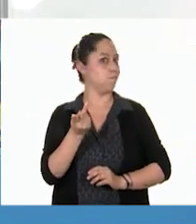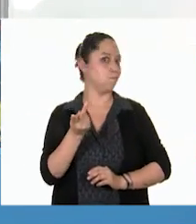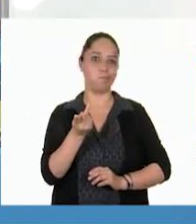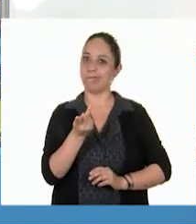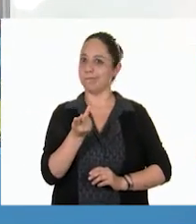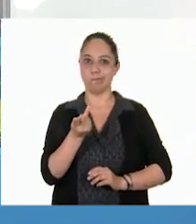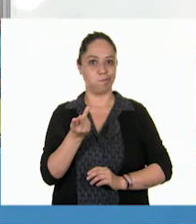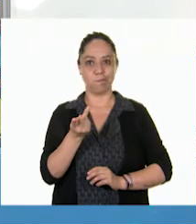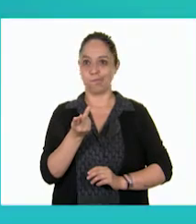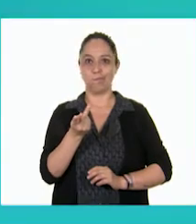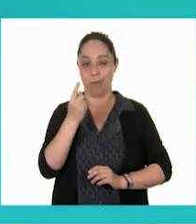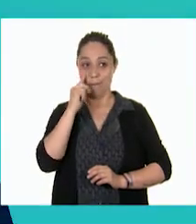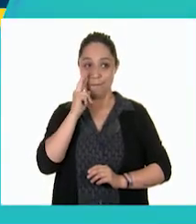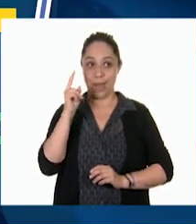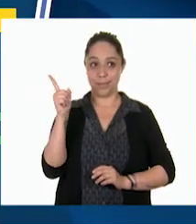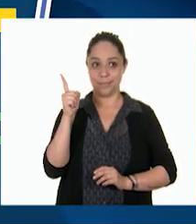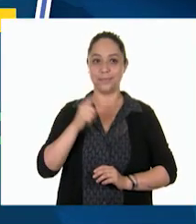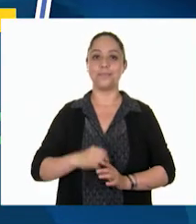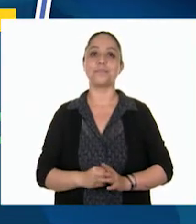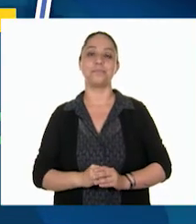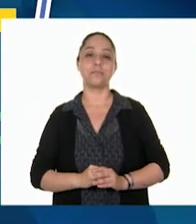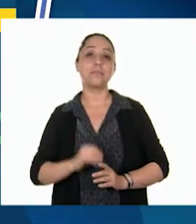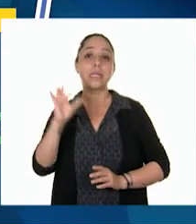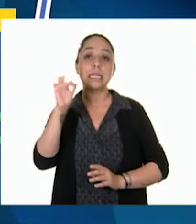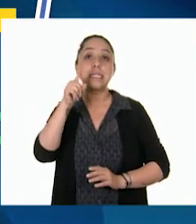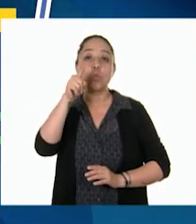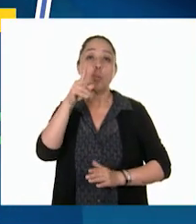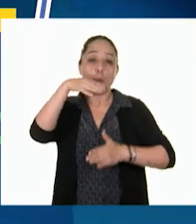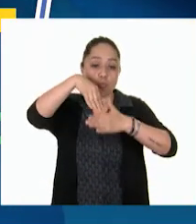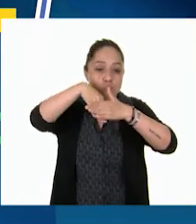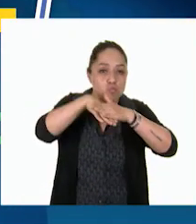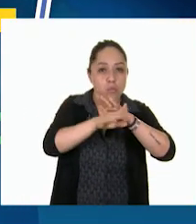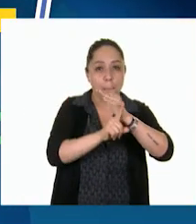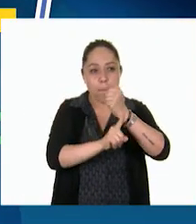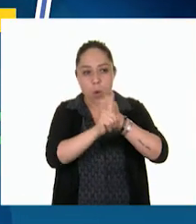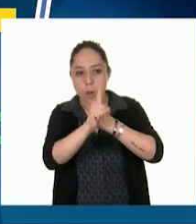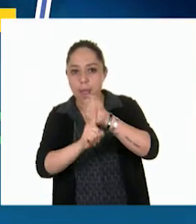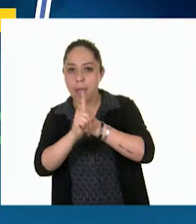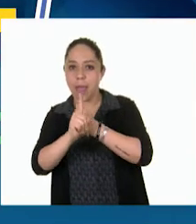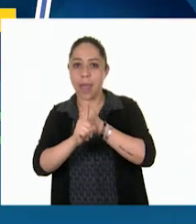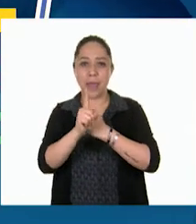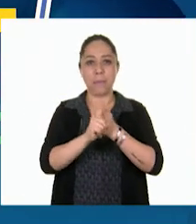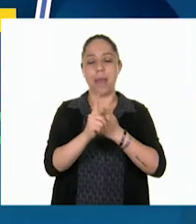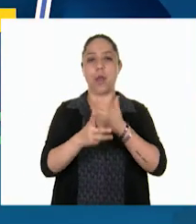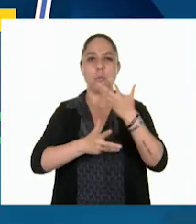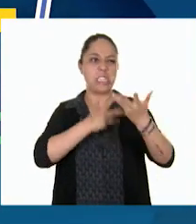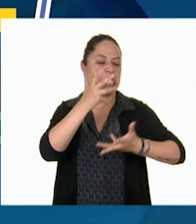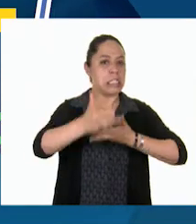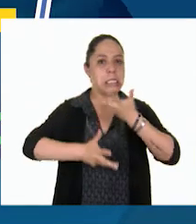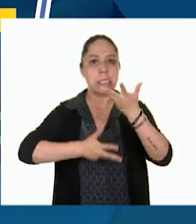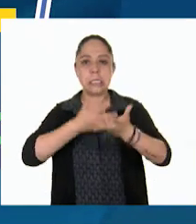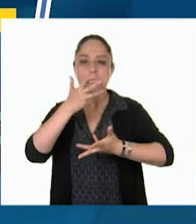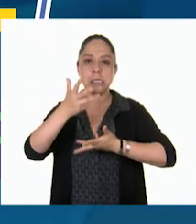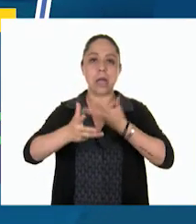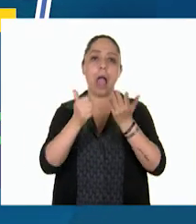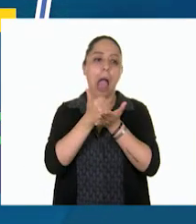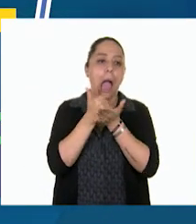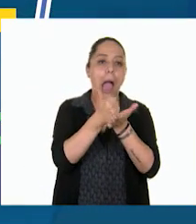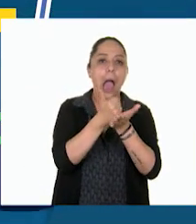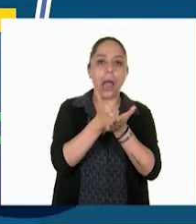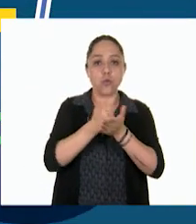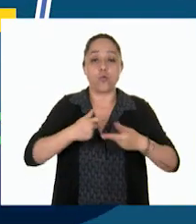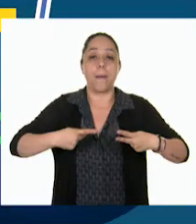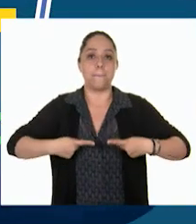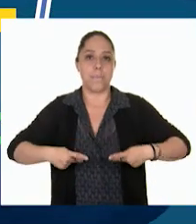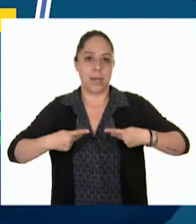un mensaje. Y dice así, si te encuentras ante un conflicto que se sale de control, busca la ayuda de una